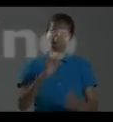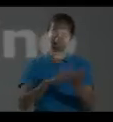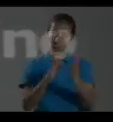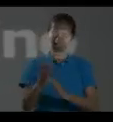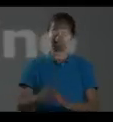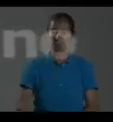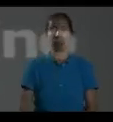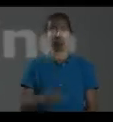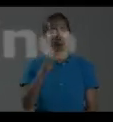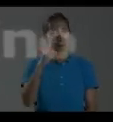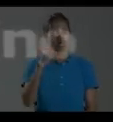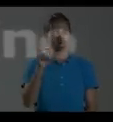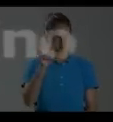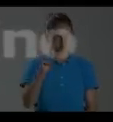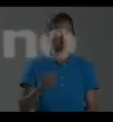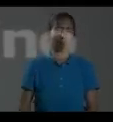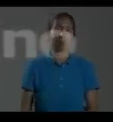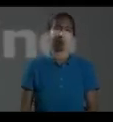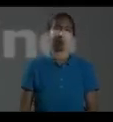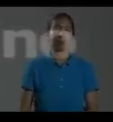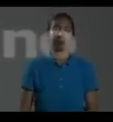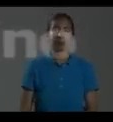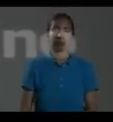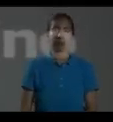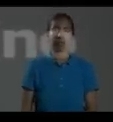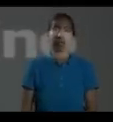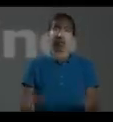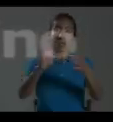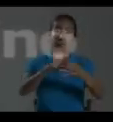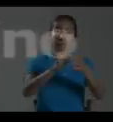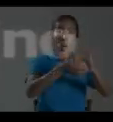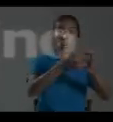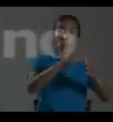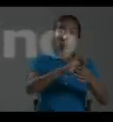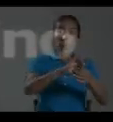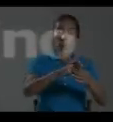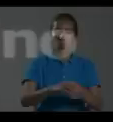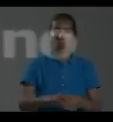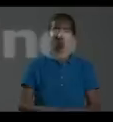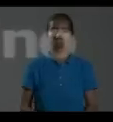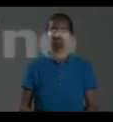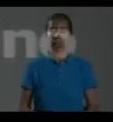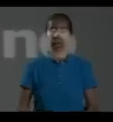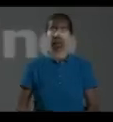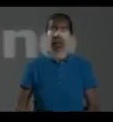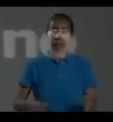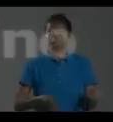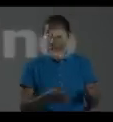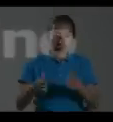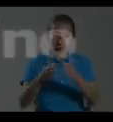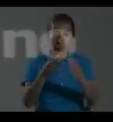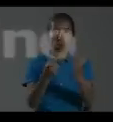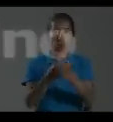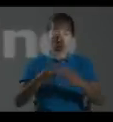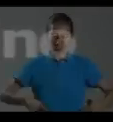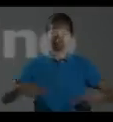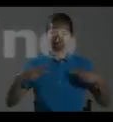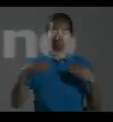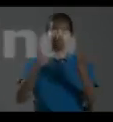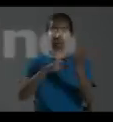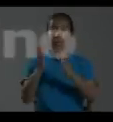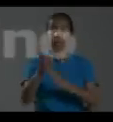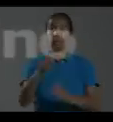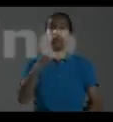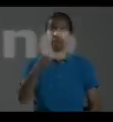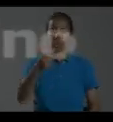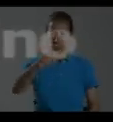leer el siguiente verso, que está íntimamente ligado el camino con la vida. Es decir, Jesús dijo yo